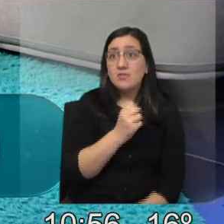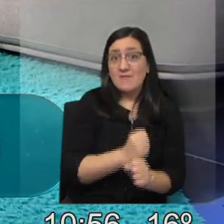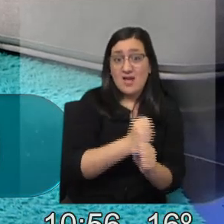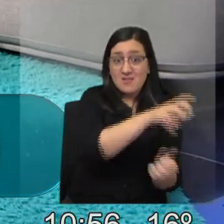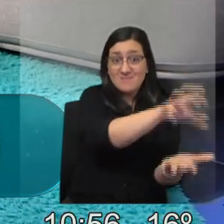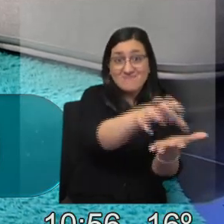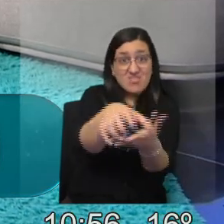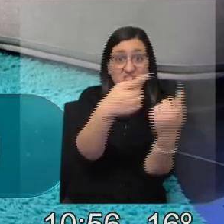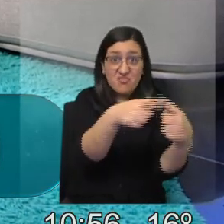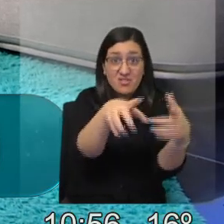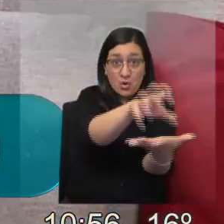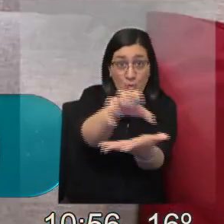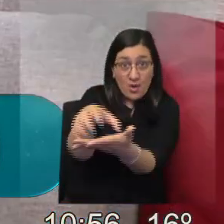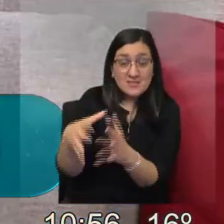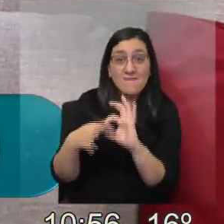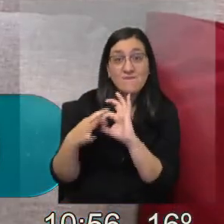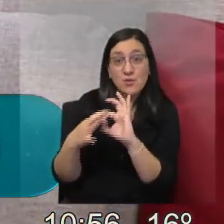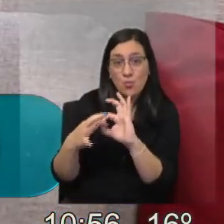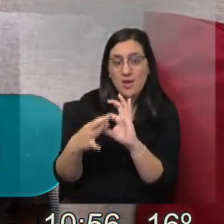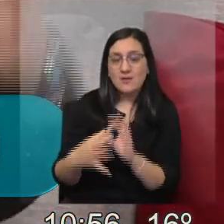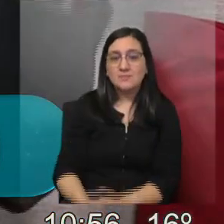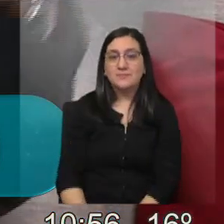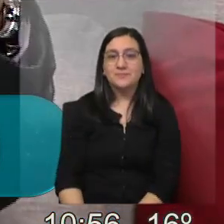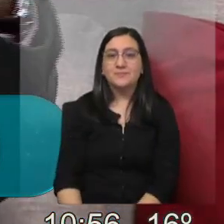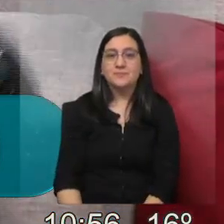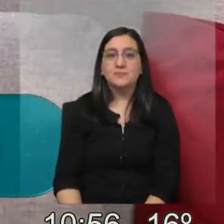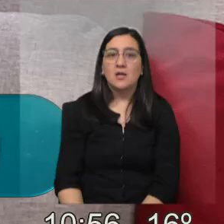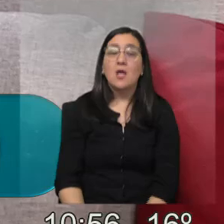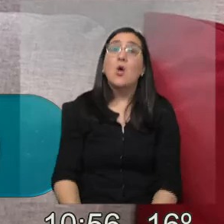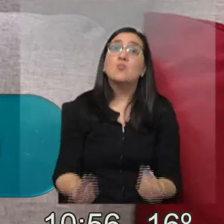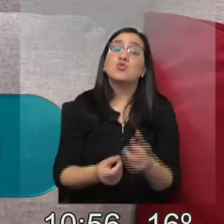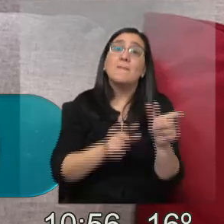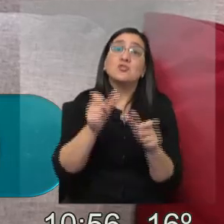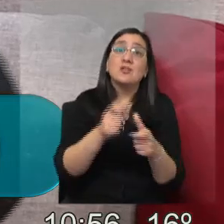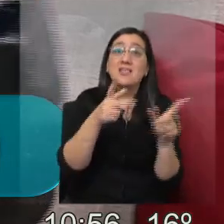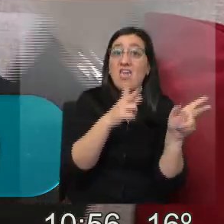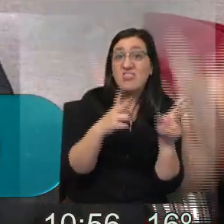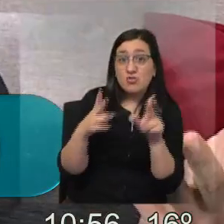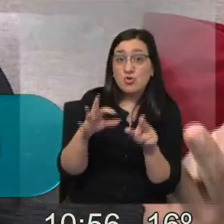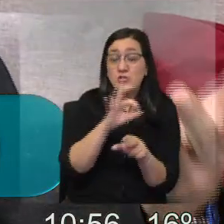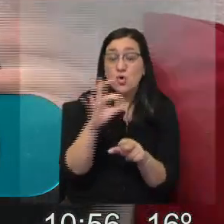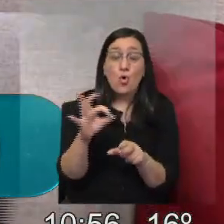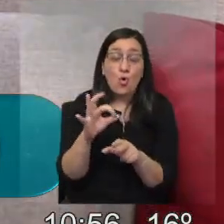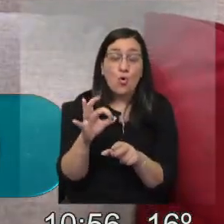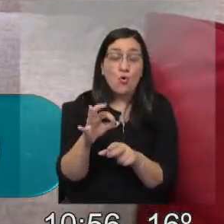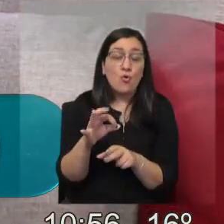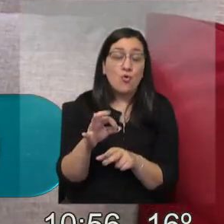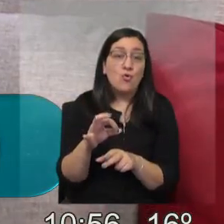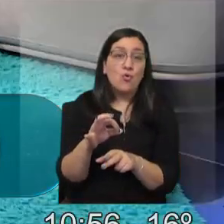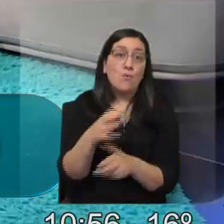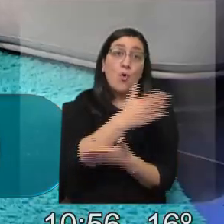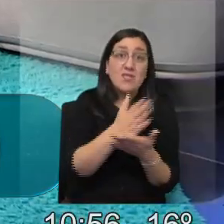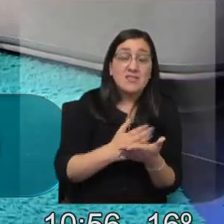entonces empezar a vincularnos. Muchos de nuestros poetas o editores son también docentes de literatura. Entonces ahí empezamos